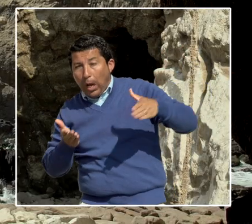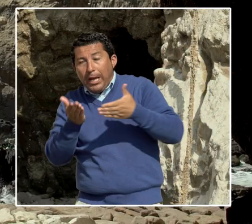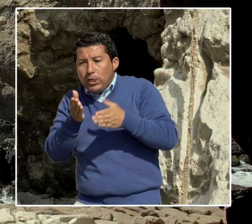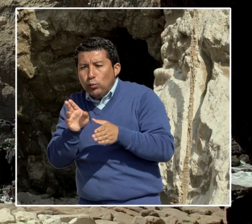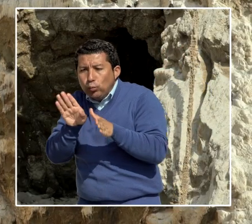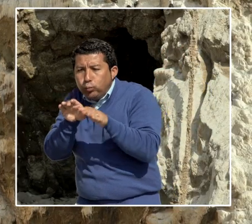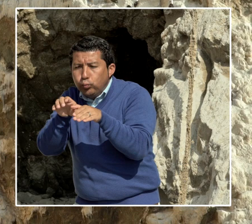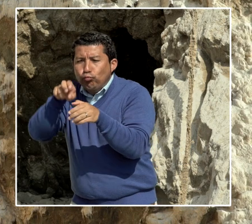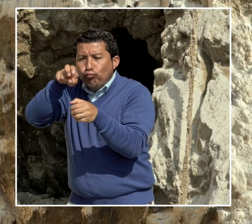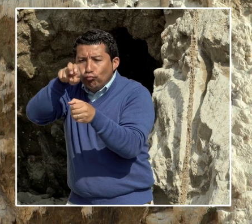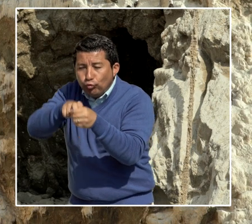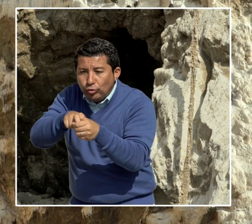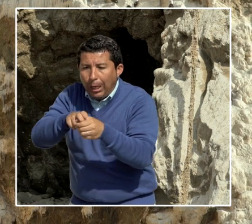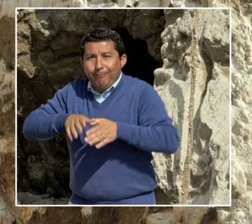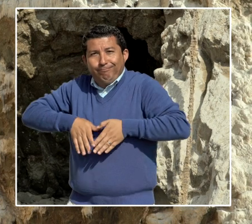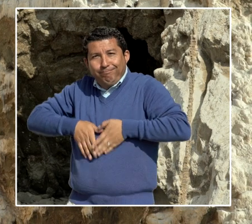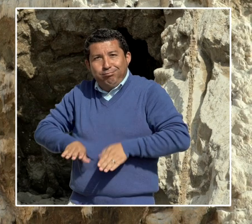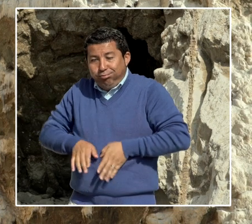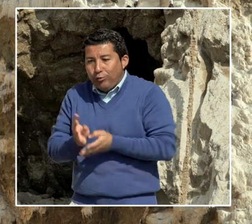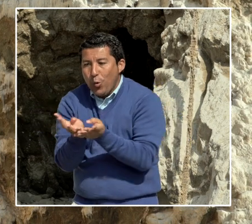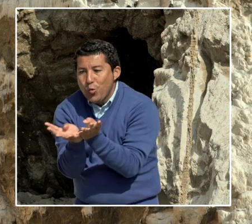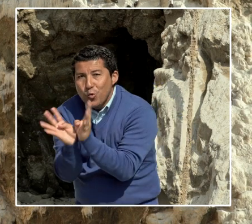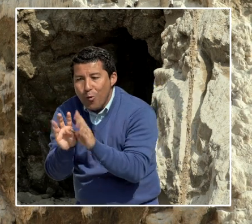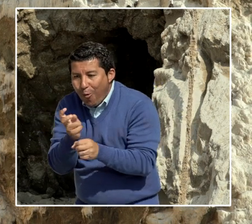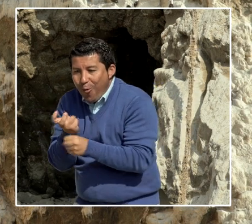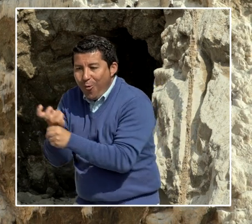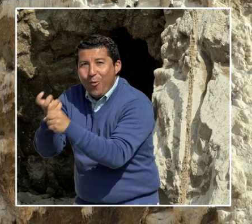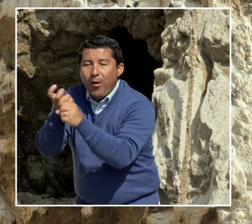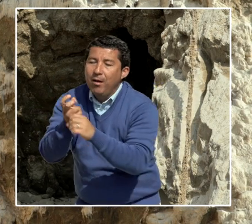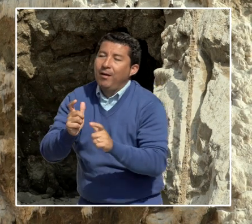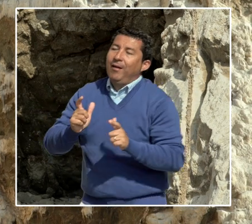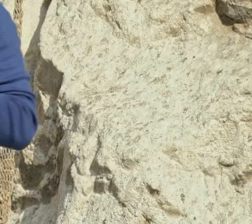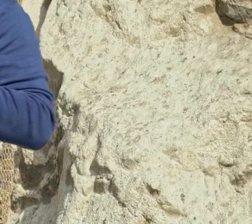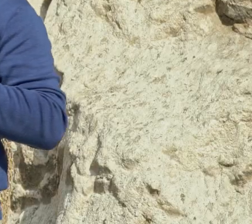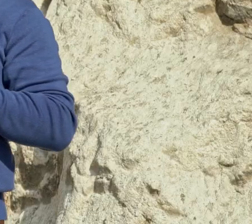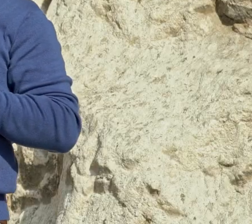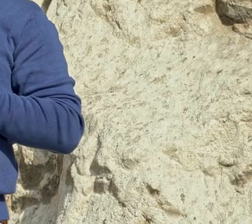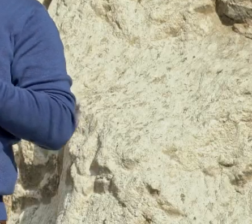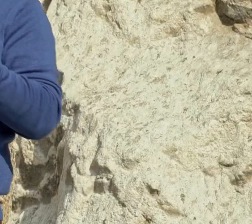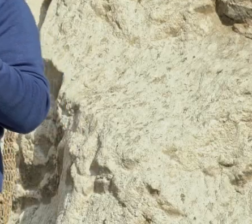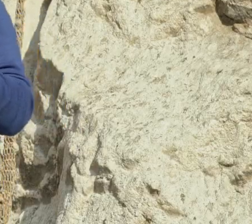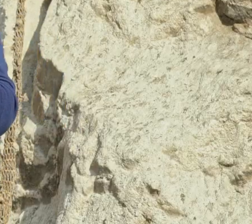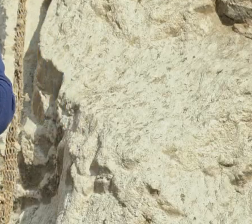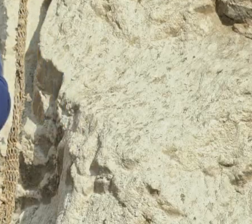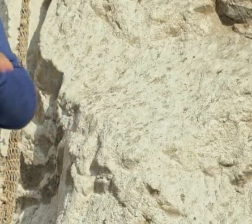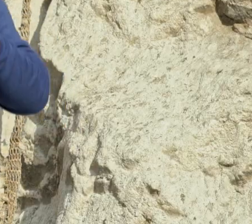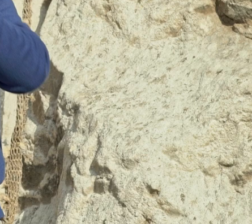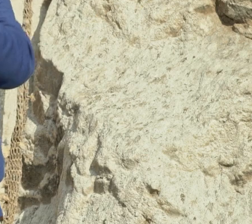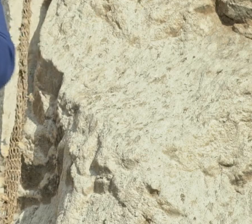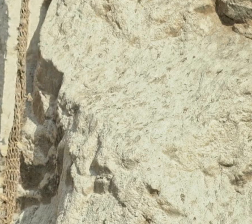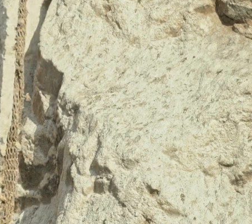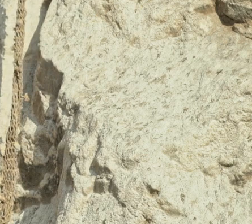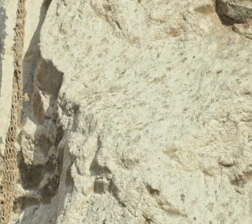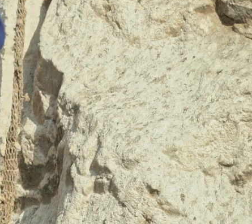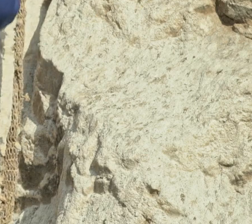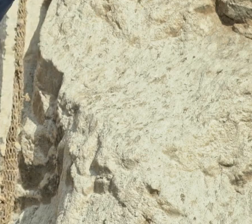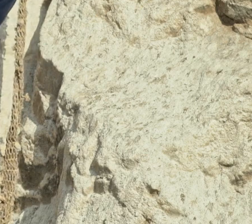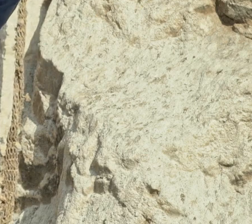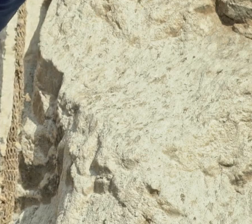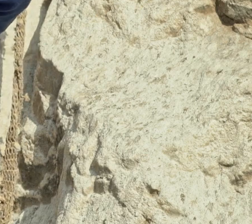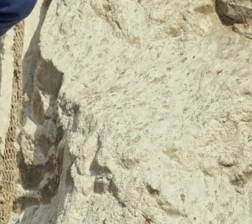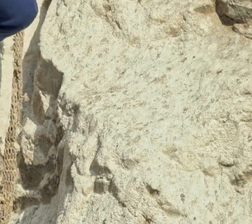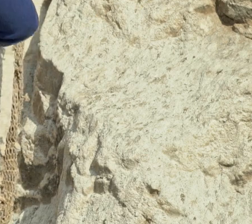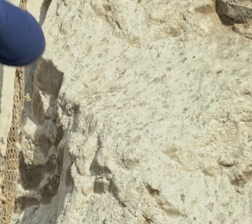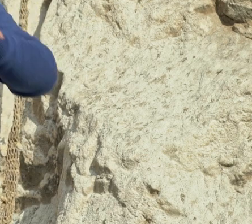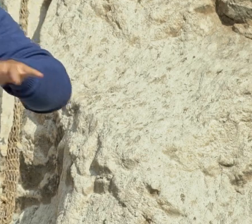reproducirse anidar y descansar muchas de ellas son guaneras y con el tiempo han depositado